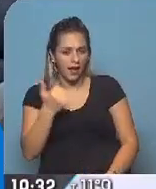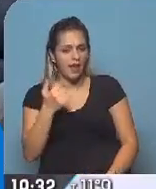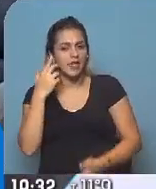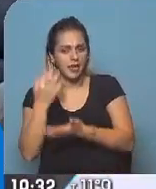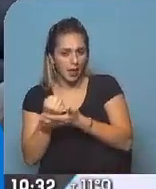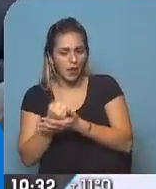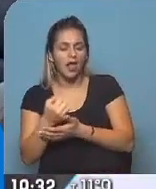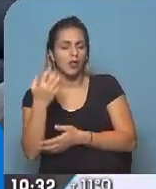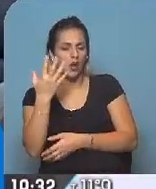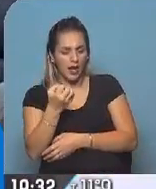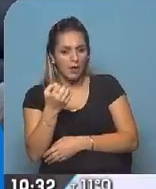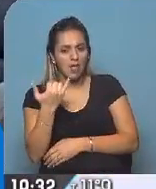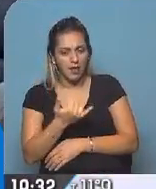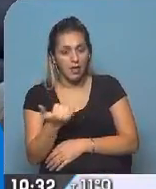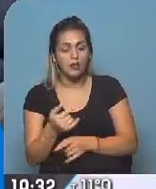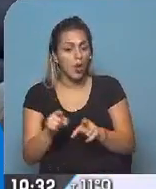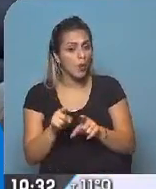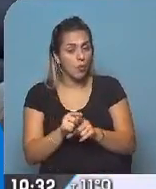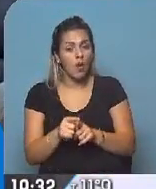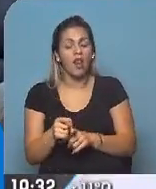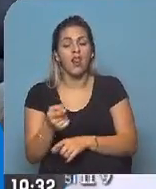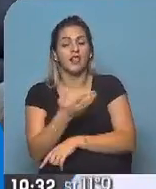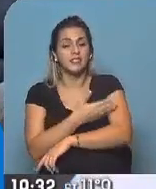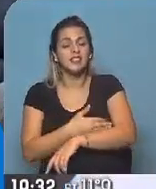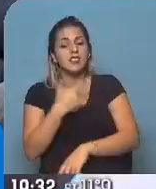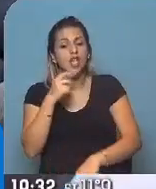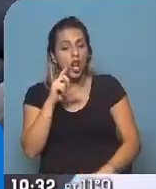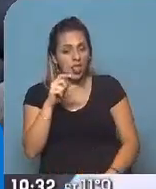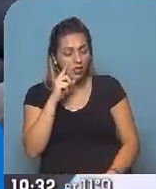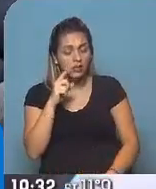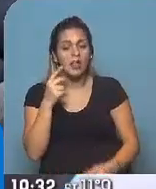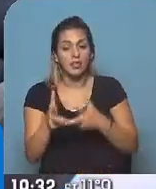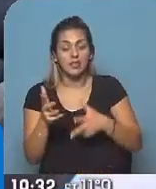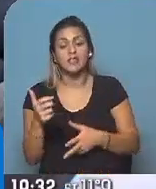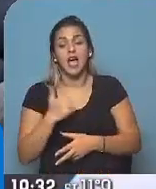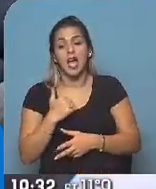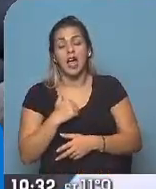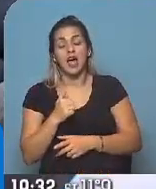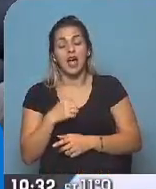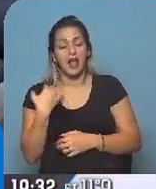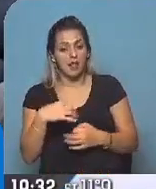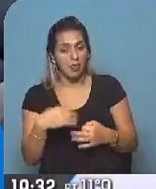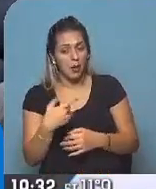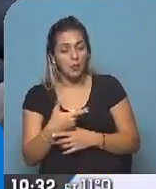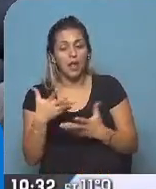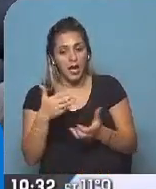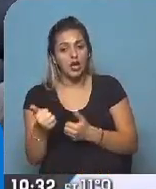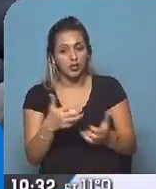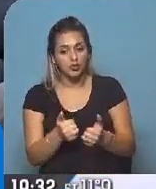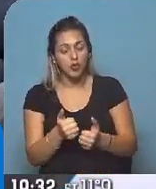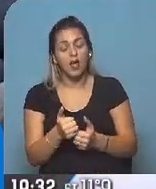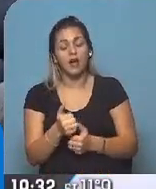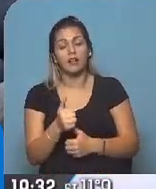grabado, lo mismo que Scioli. Scioli hizo campaña diciendo que las Fuerzas Armadas deberían colaborar en el Escudo